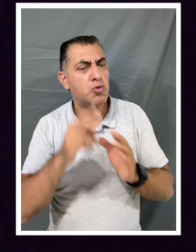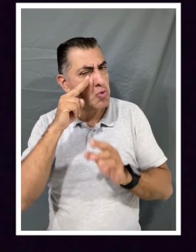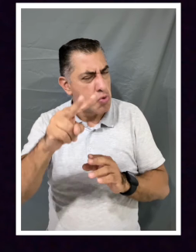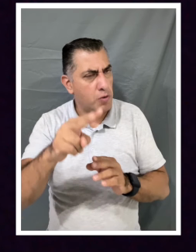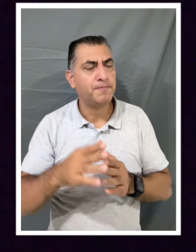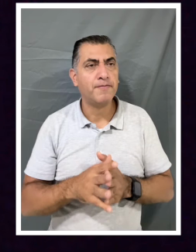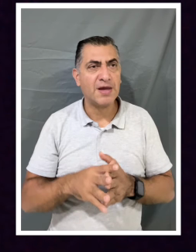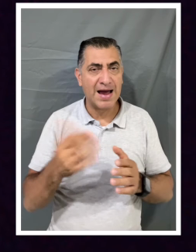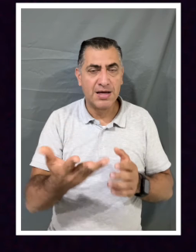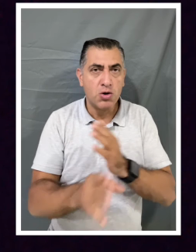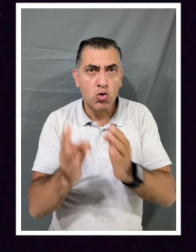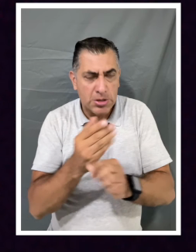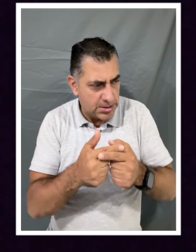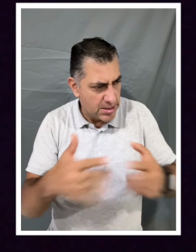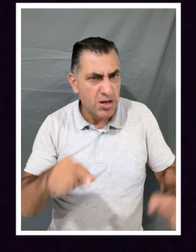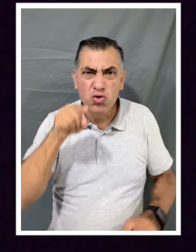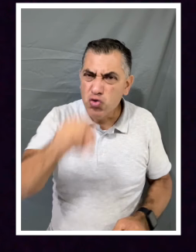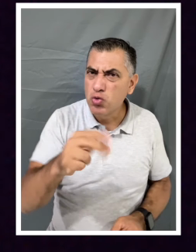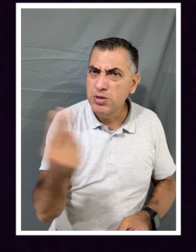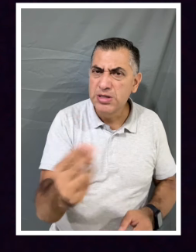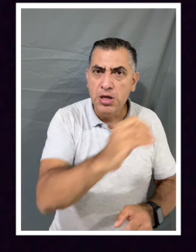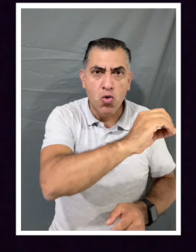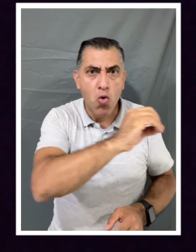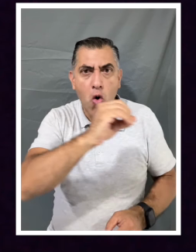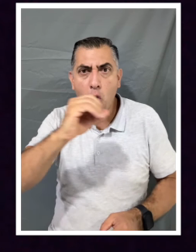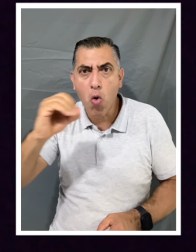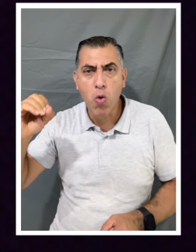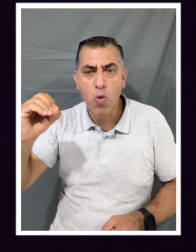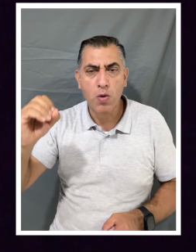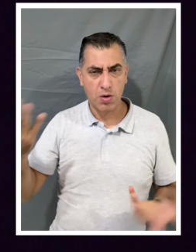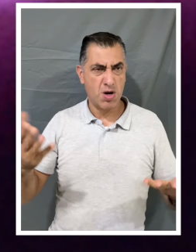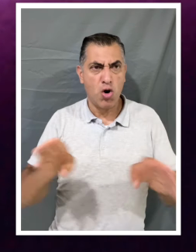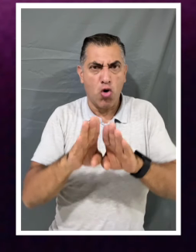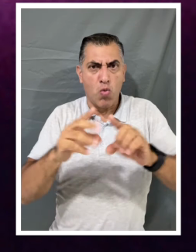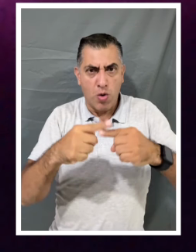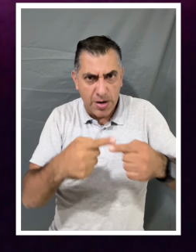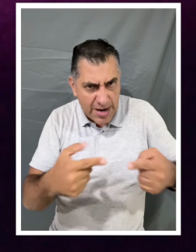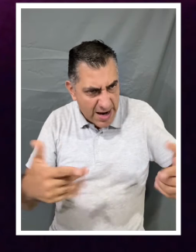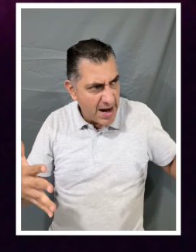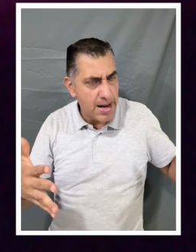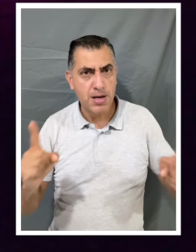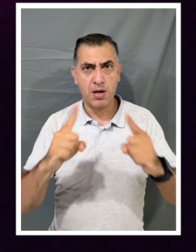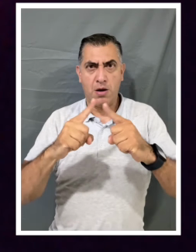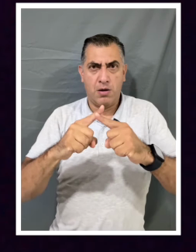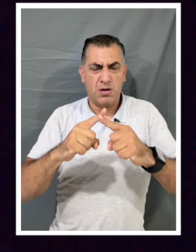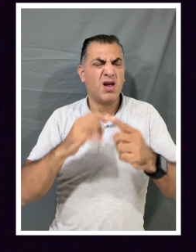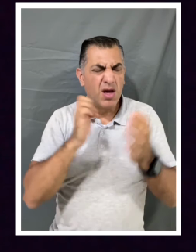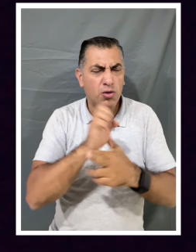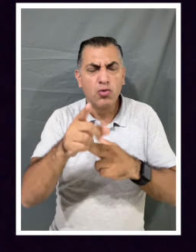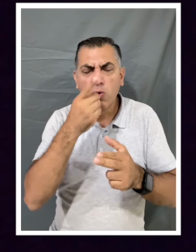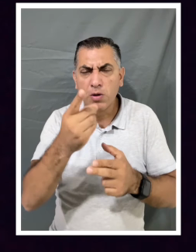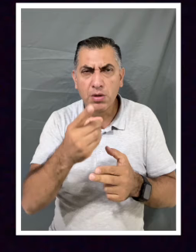para lograr cosas grandiosas se necesita organización y vamos a hablar de Cómo ser una gran iglesia y tú podrías decirme entonces hay